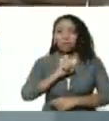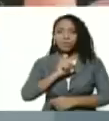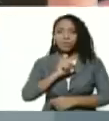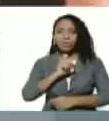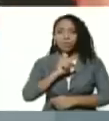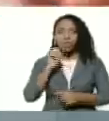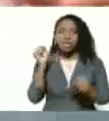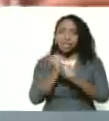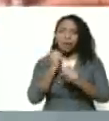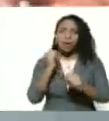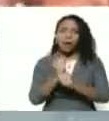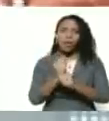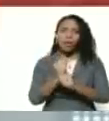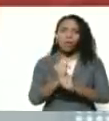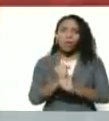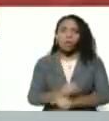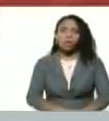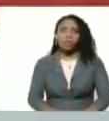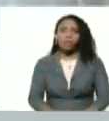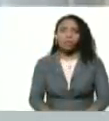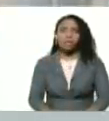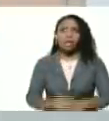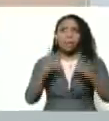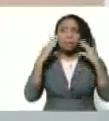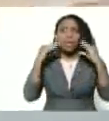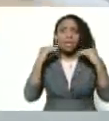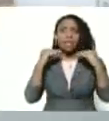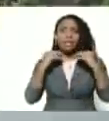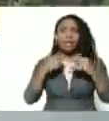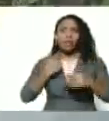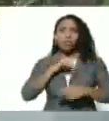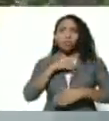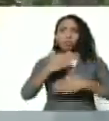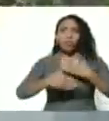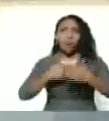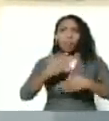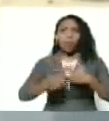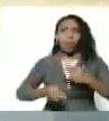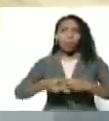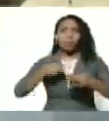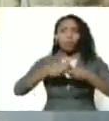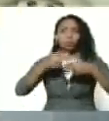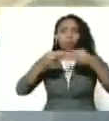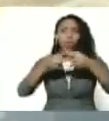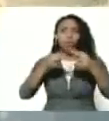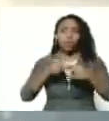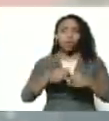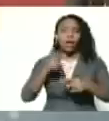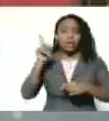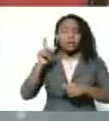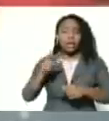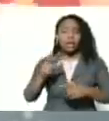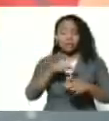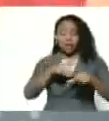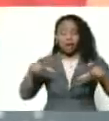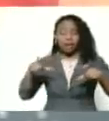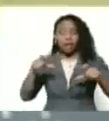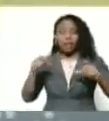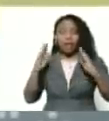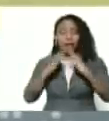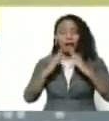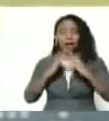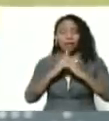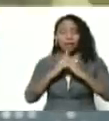trabajo, las experiencias que hemos ido construyendo paso a paso, aquella tarjeta, ¿se acuerdan?, de Hogares de la